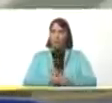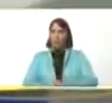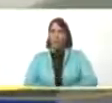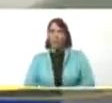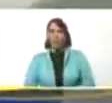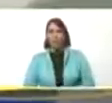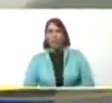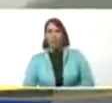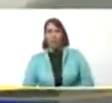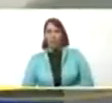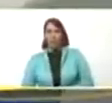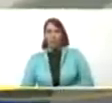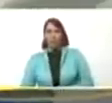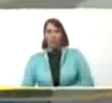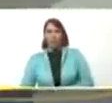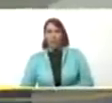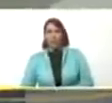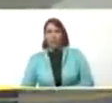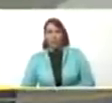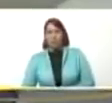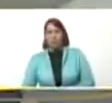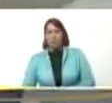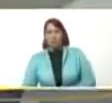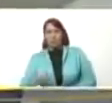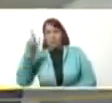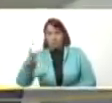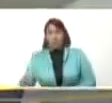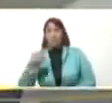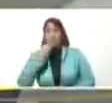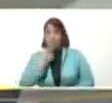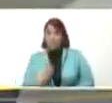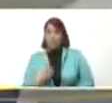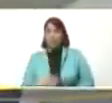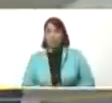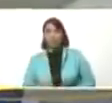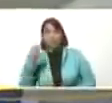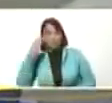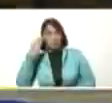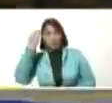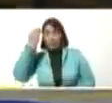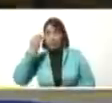combustible. Él tiene un buen tren de aterrizaje.